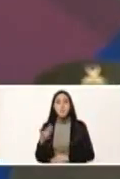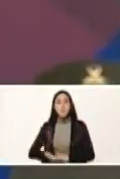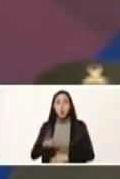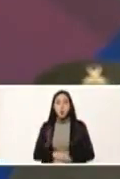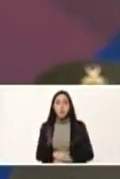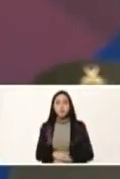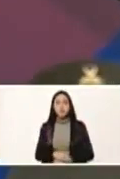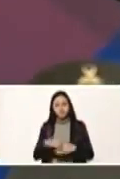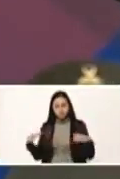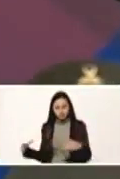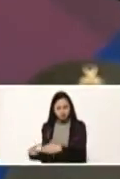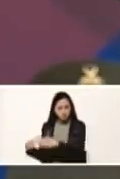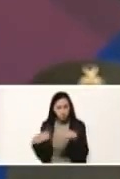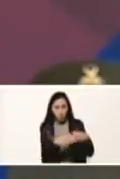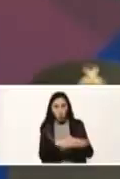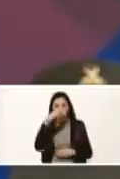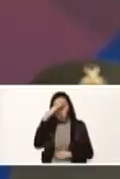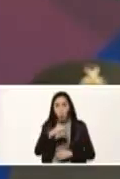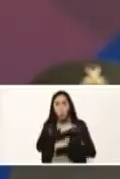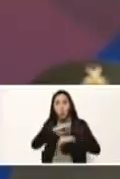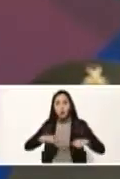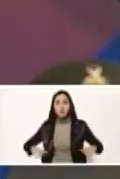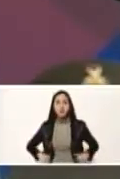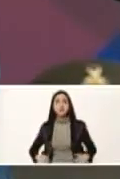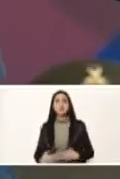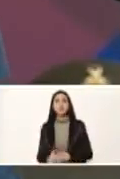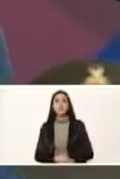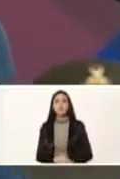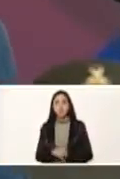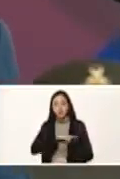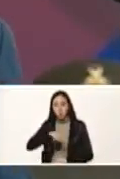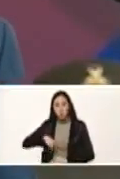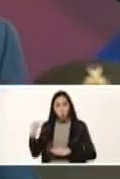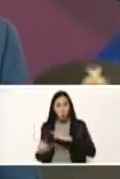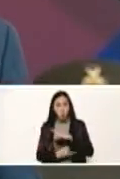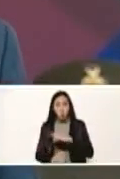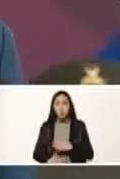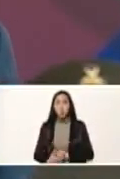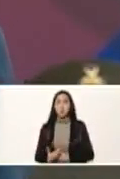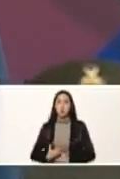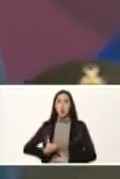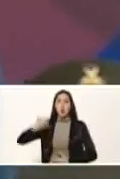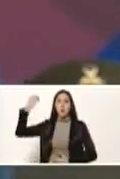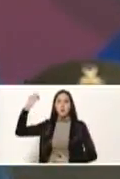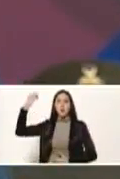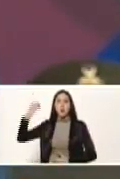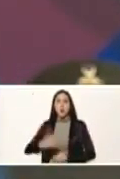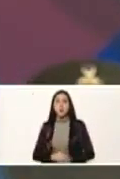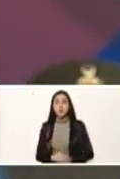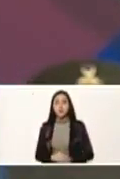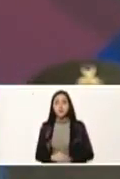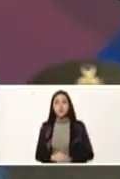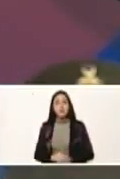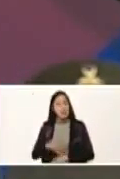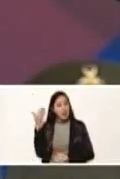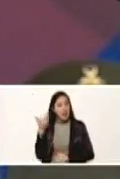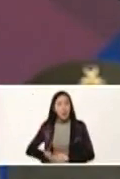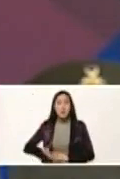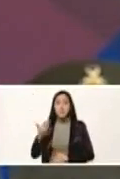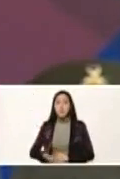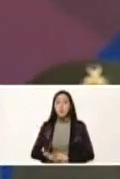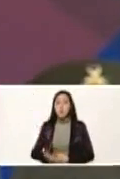para las bases de nuestra institución armada, tan significativo